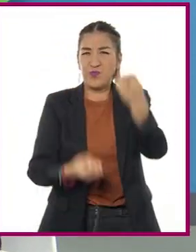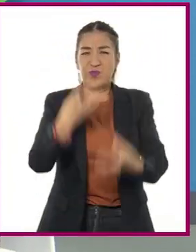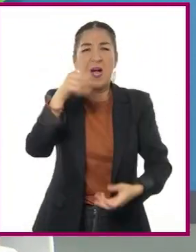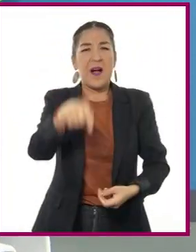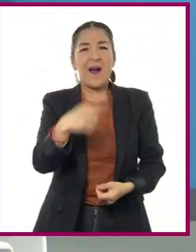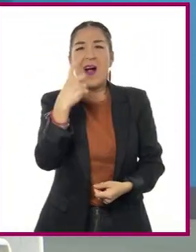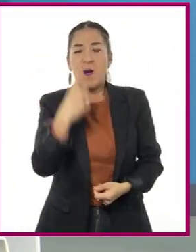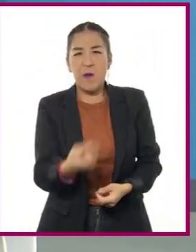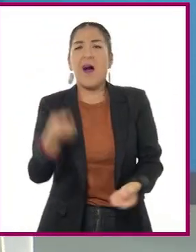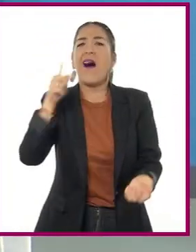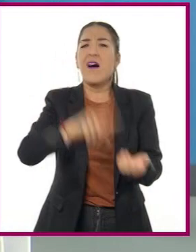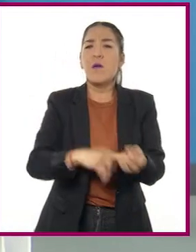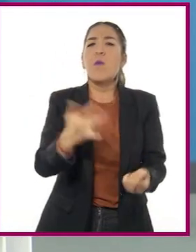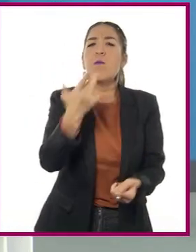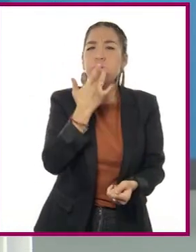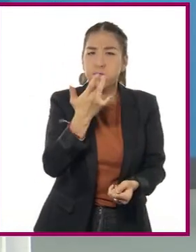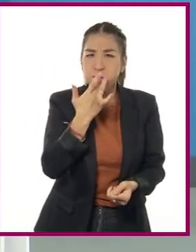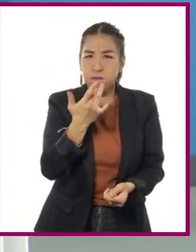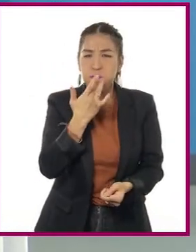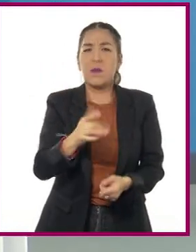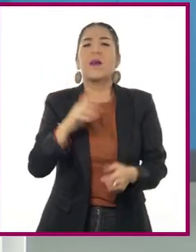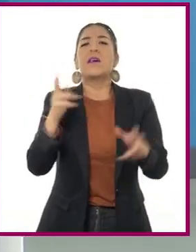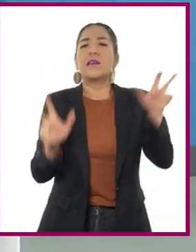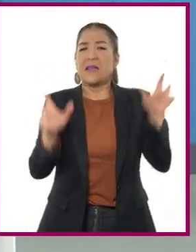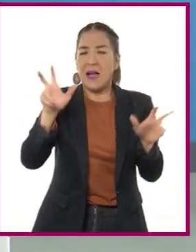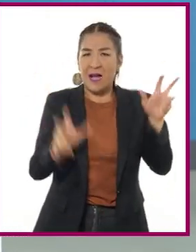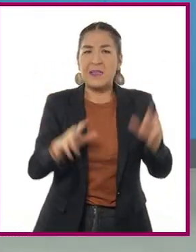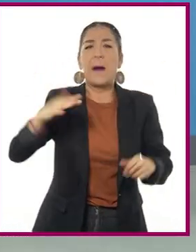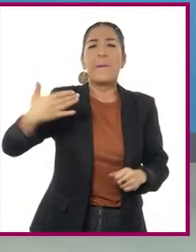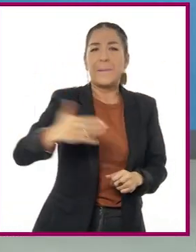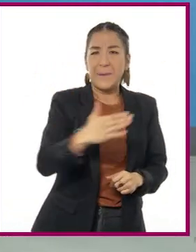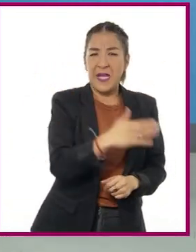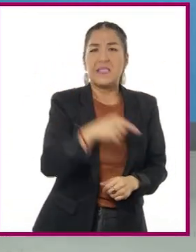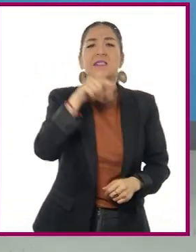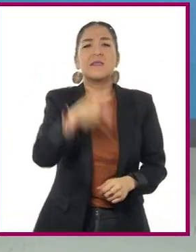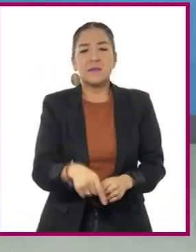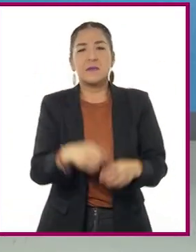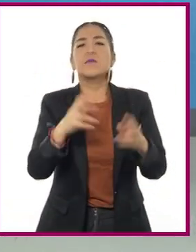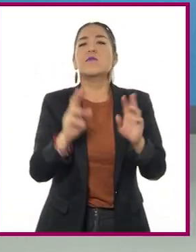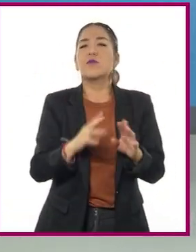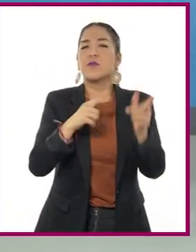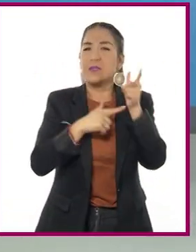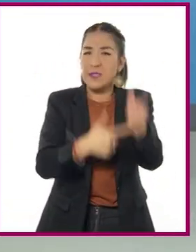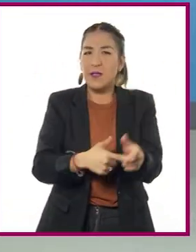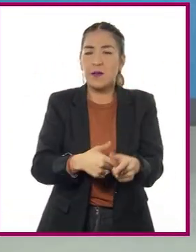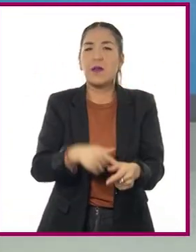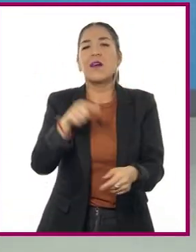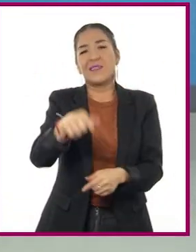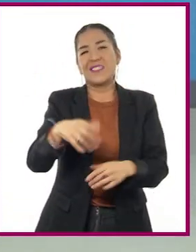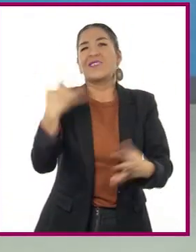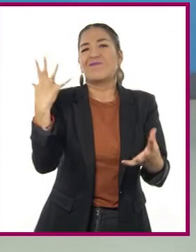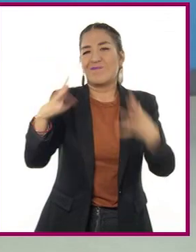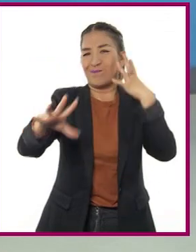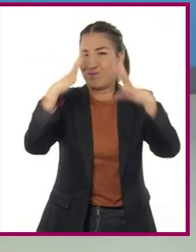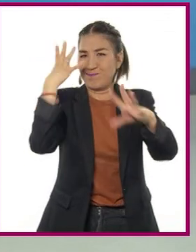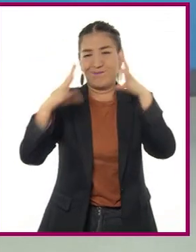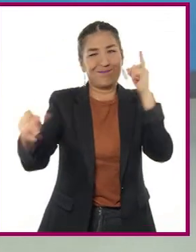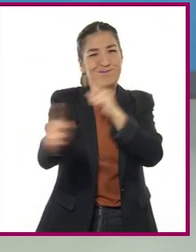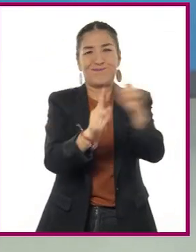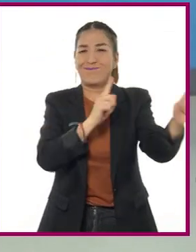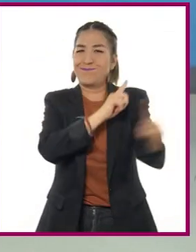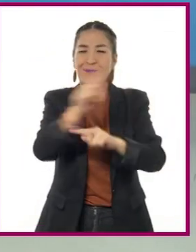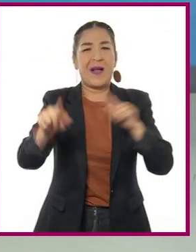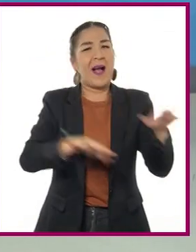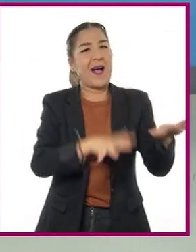muchos peces y ranas de lo profundo del agua y andan sobre esta, haciendo gran alboroto.